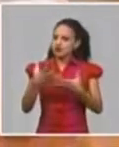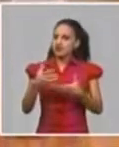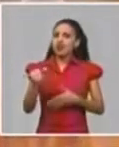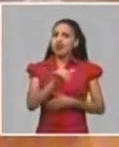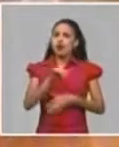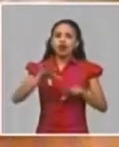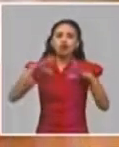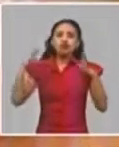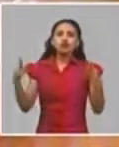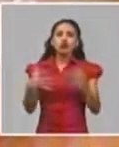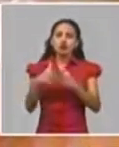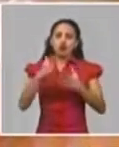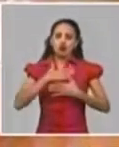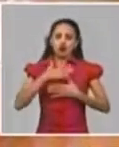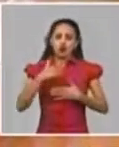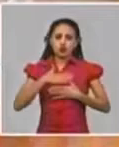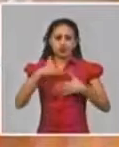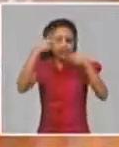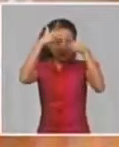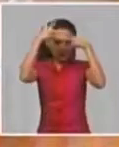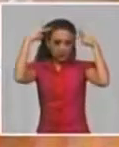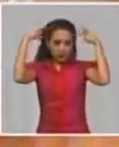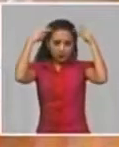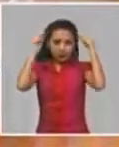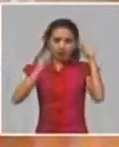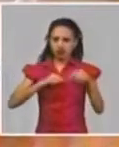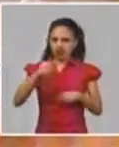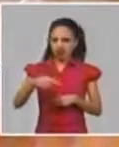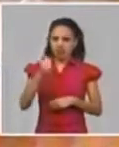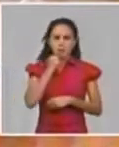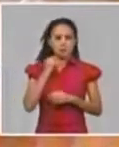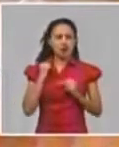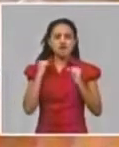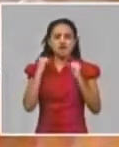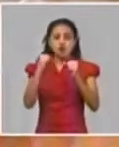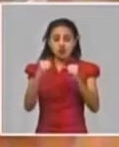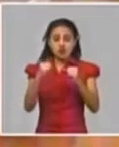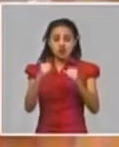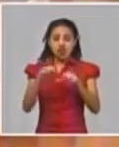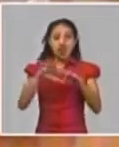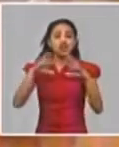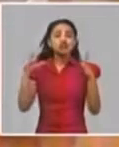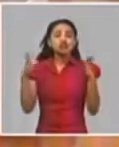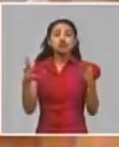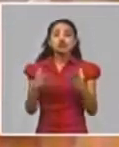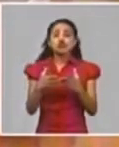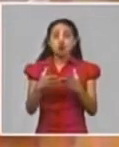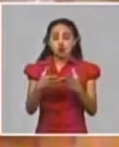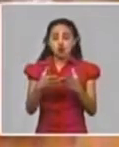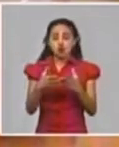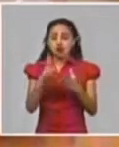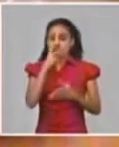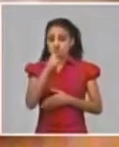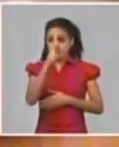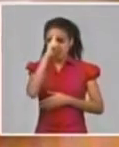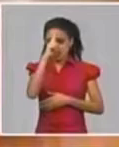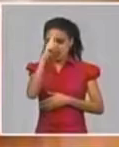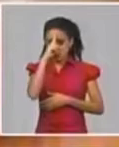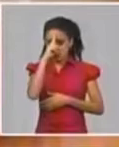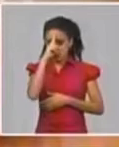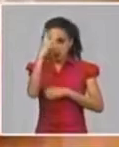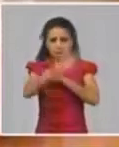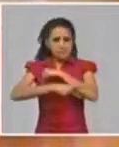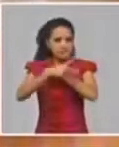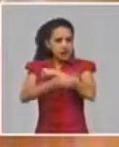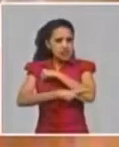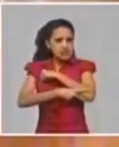todas nuestras enfermeras. El personal de enfermería cada día toma más fuerza en todo el sistema de salud, y los países con mayor